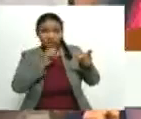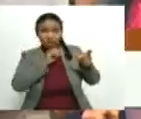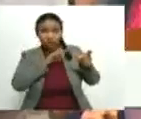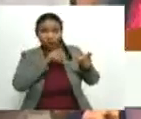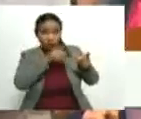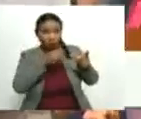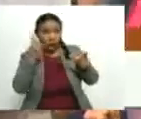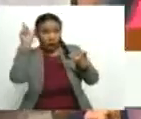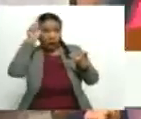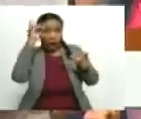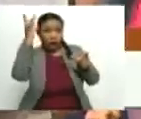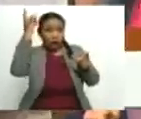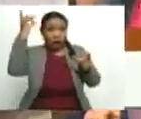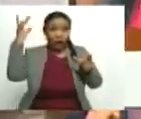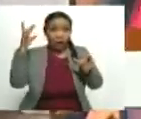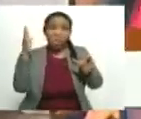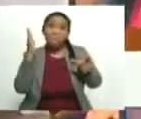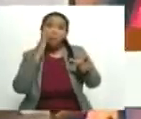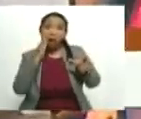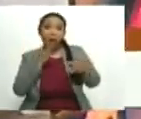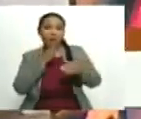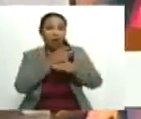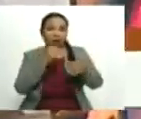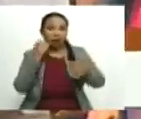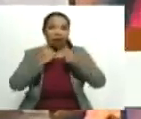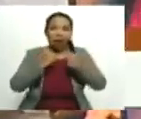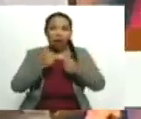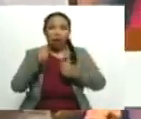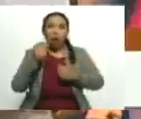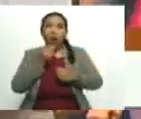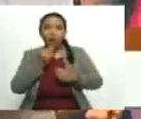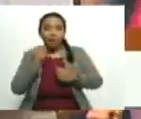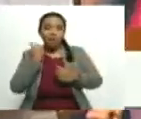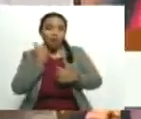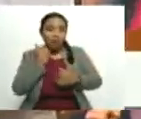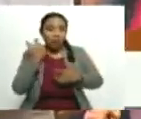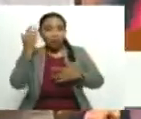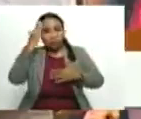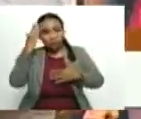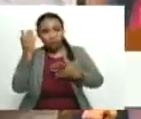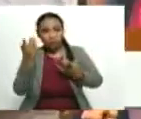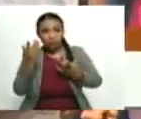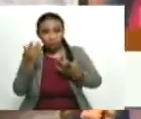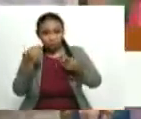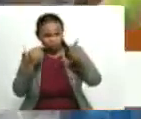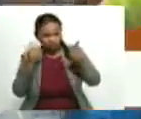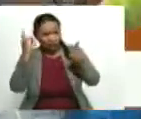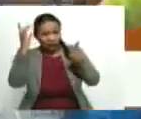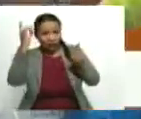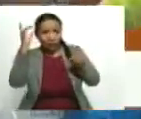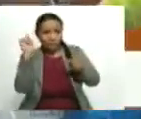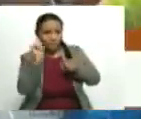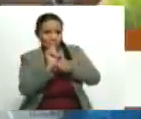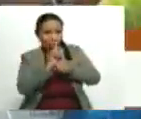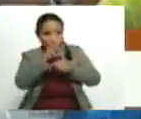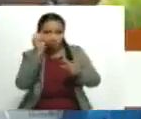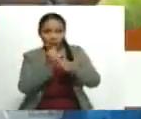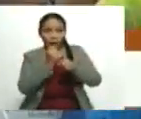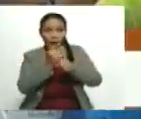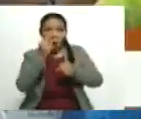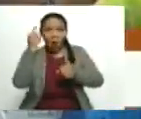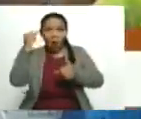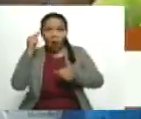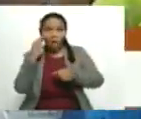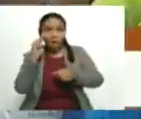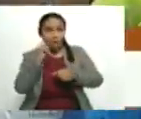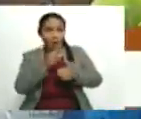echar cuentos a la madre que tuvo que salir corriendo con su muchacho enfermo, le van a echar cuento al trabajador, a la trabajadora